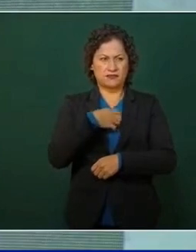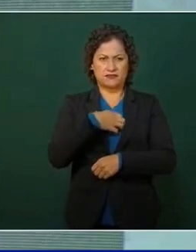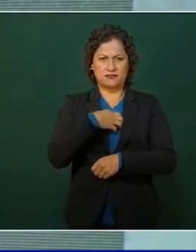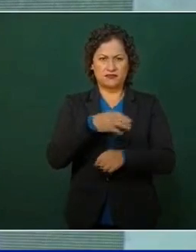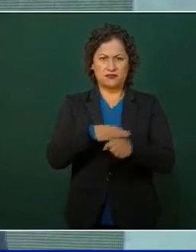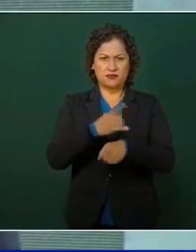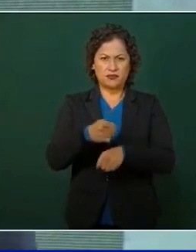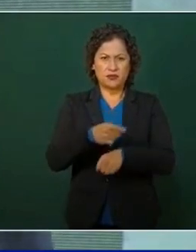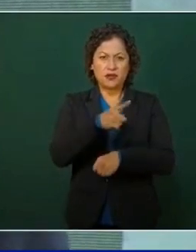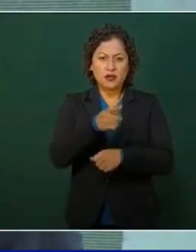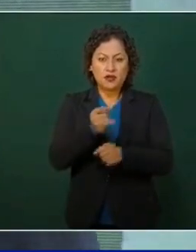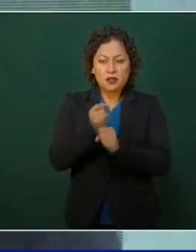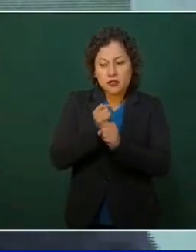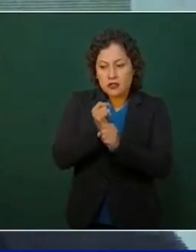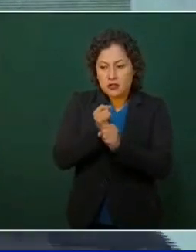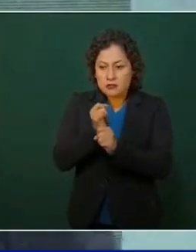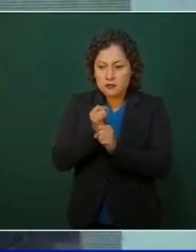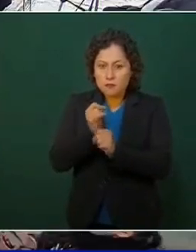Entonces,